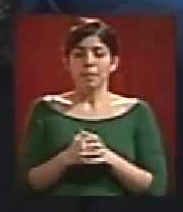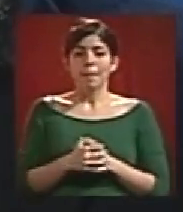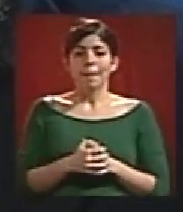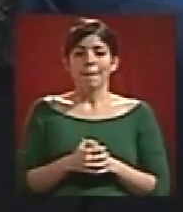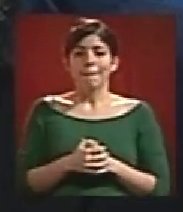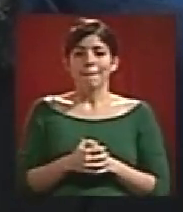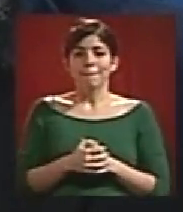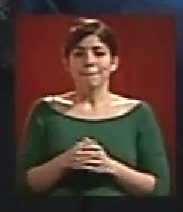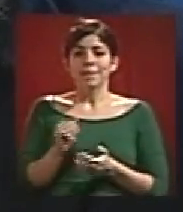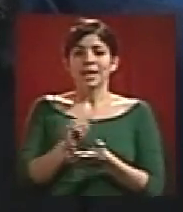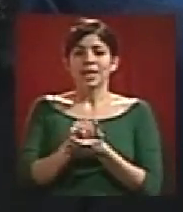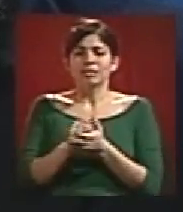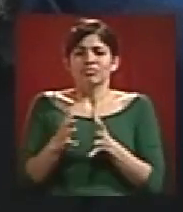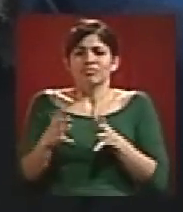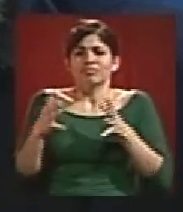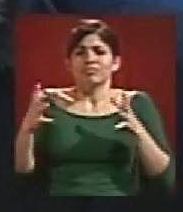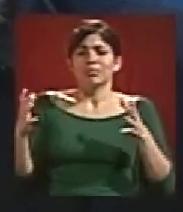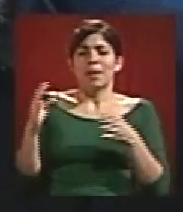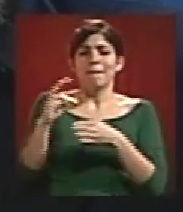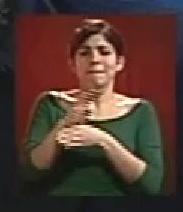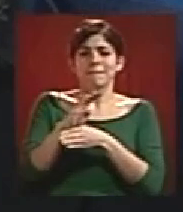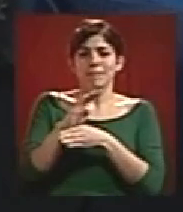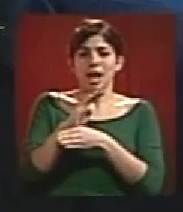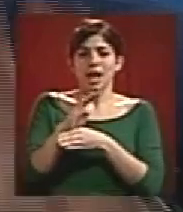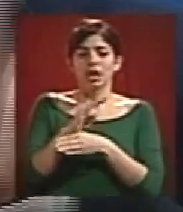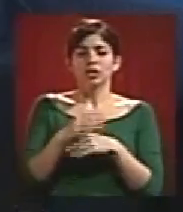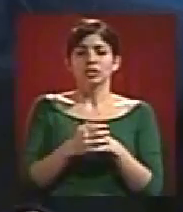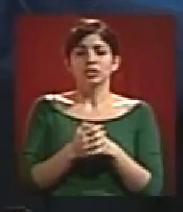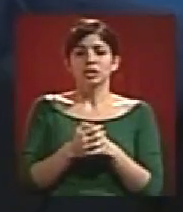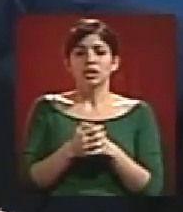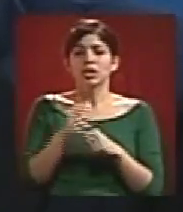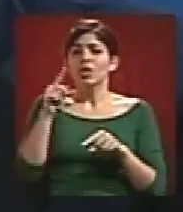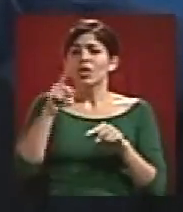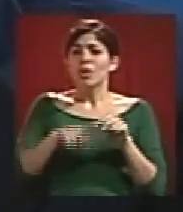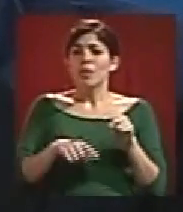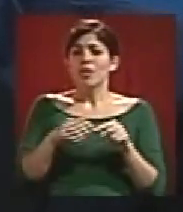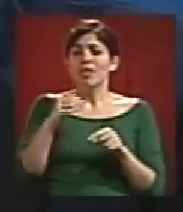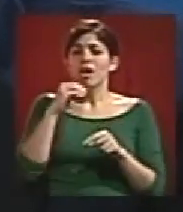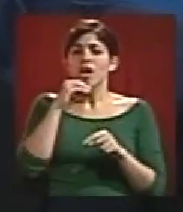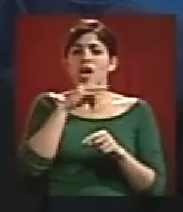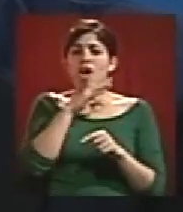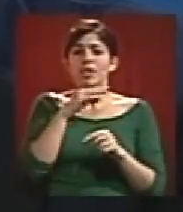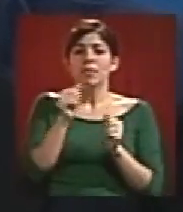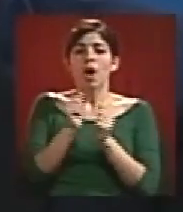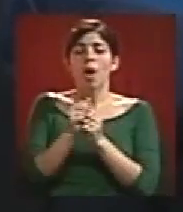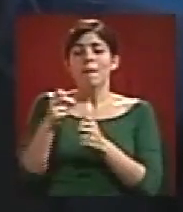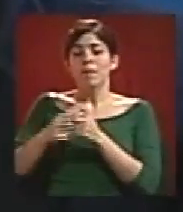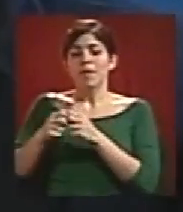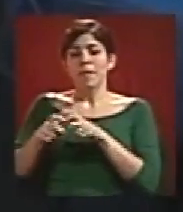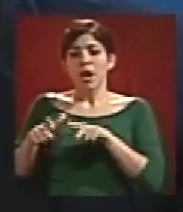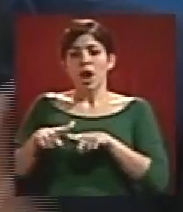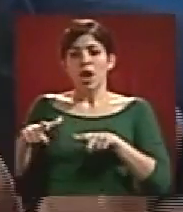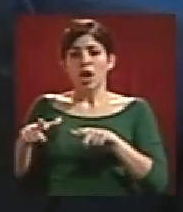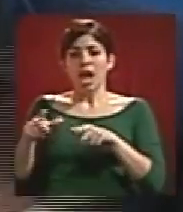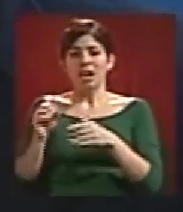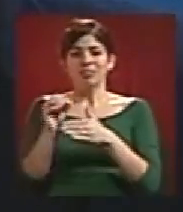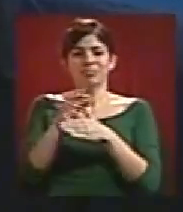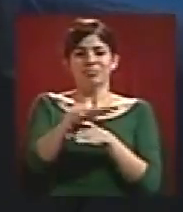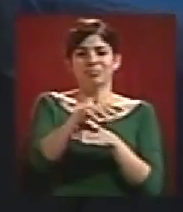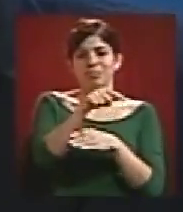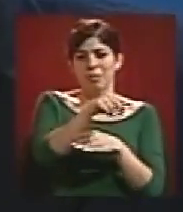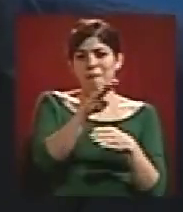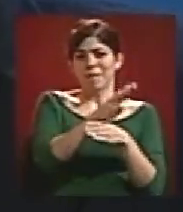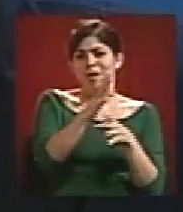de estos megabancos era que no se podían contaminar por problemas locales porque